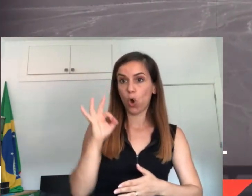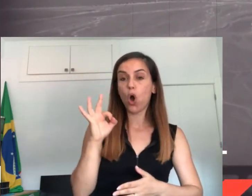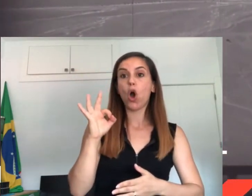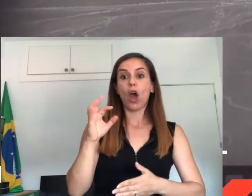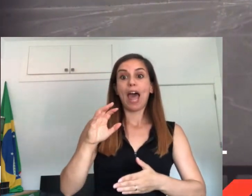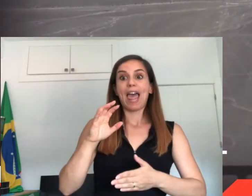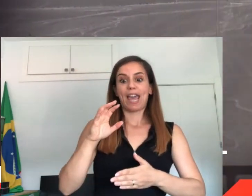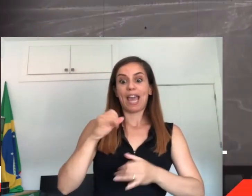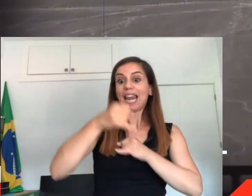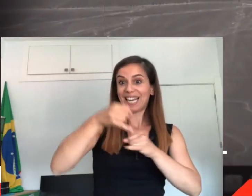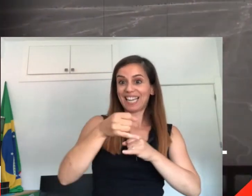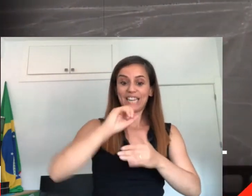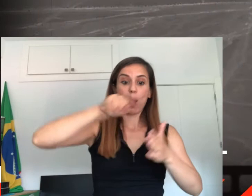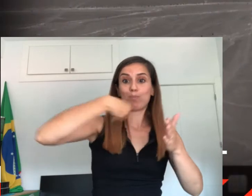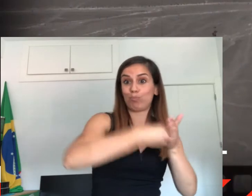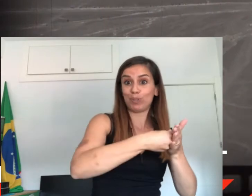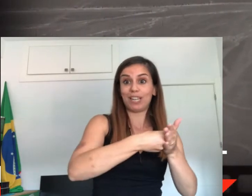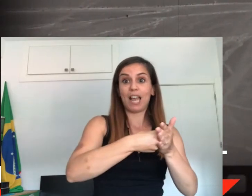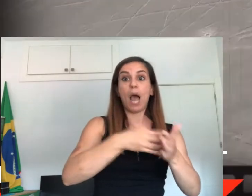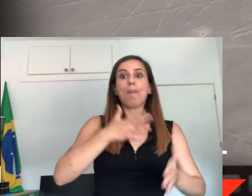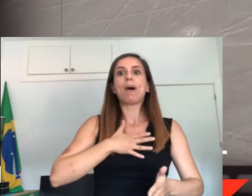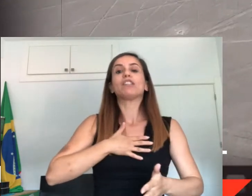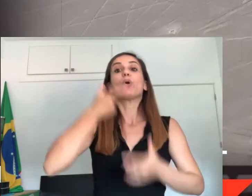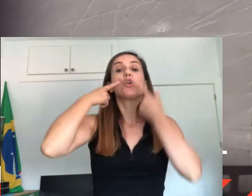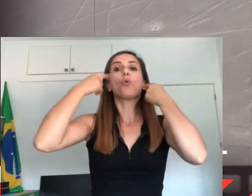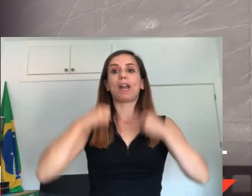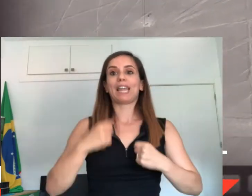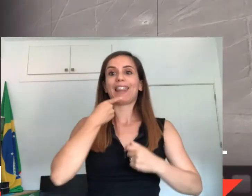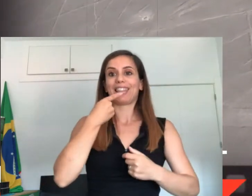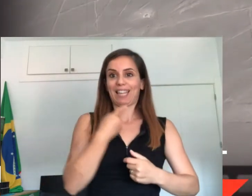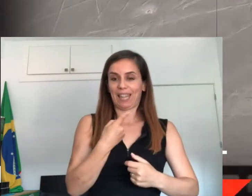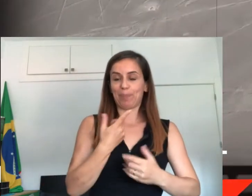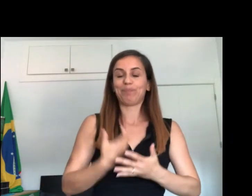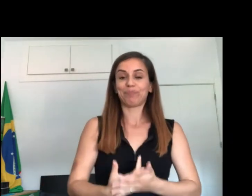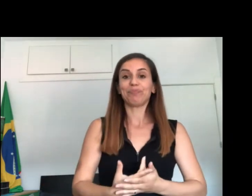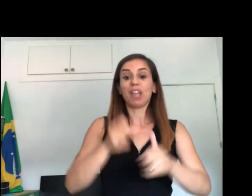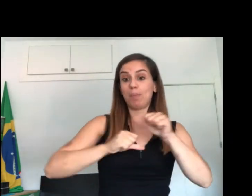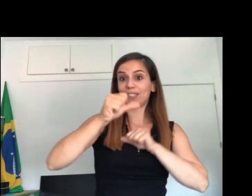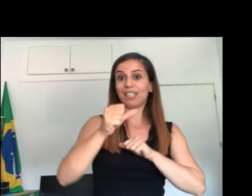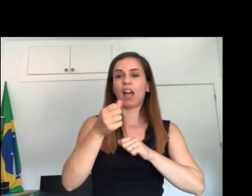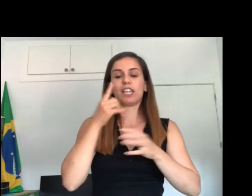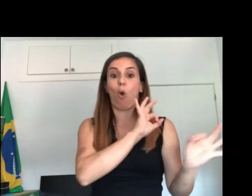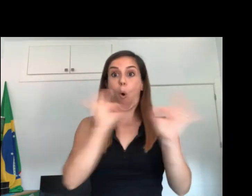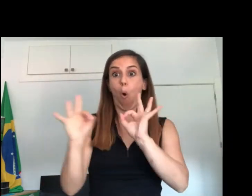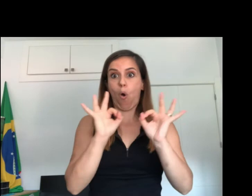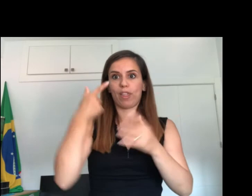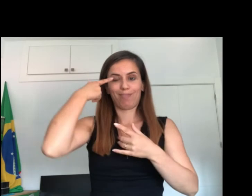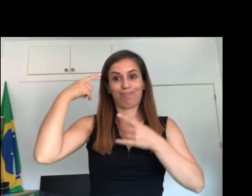humanidad. Desde entonces parece que hay un poco más de orden.